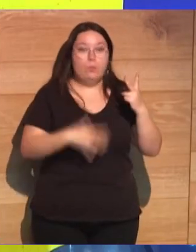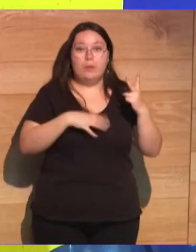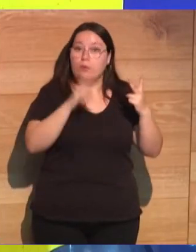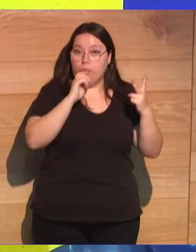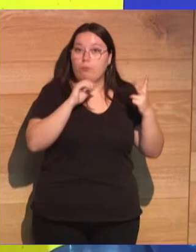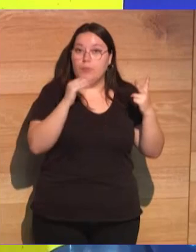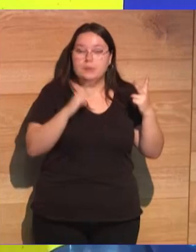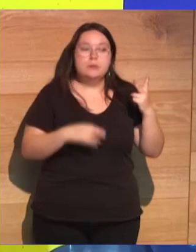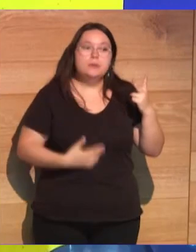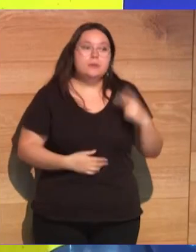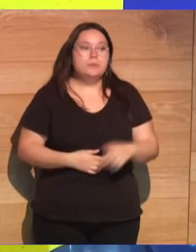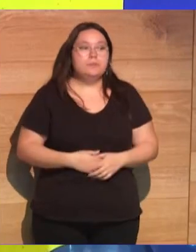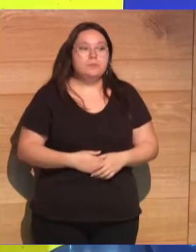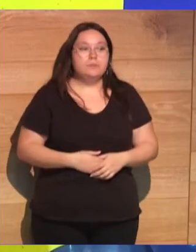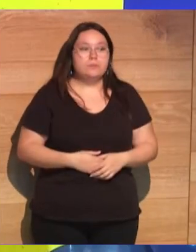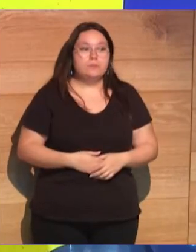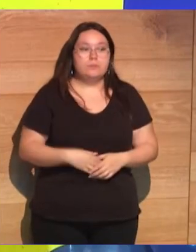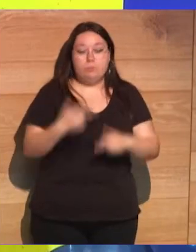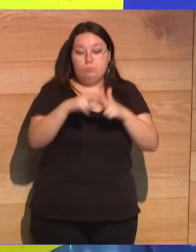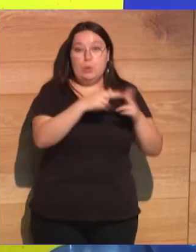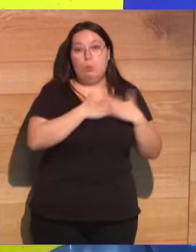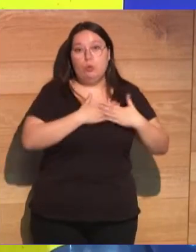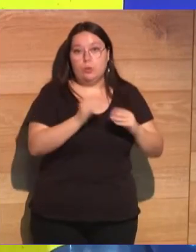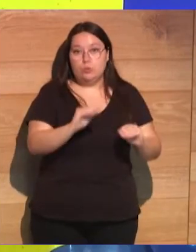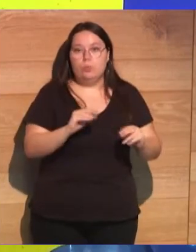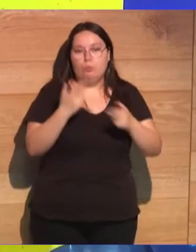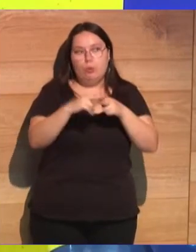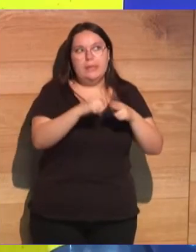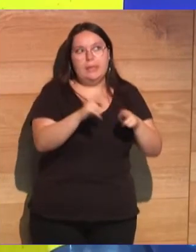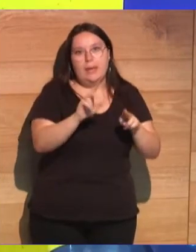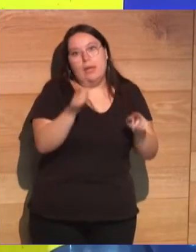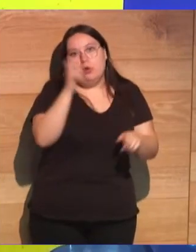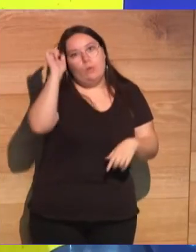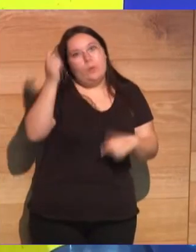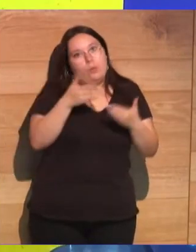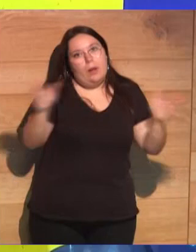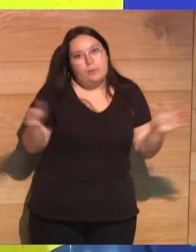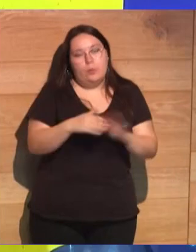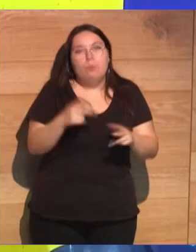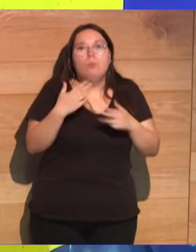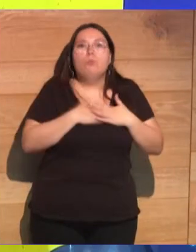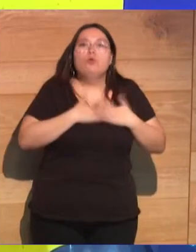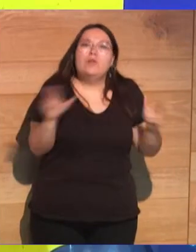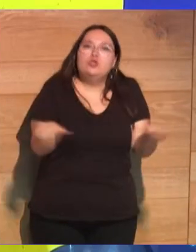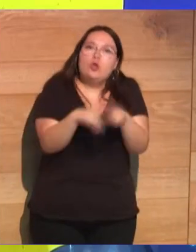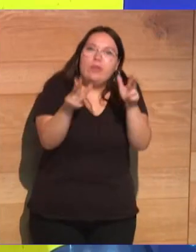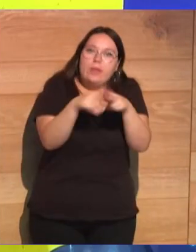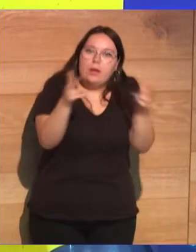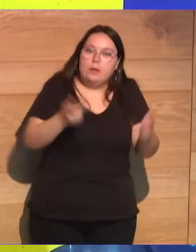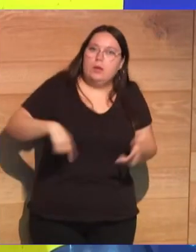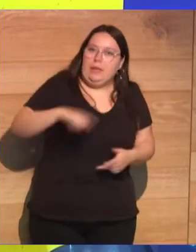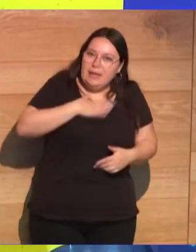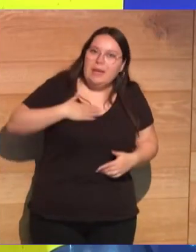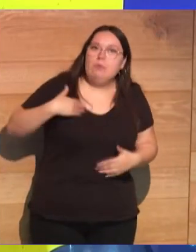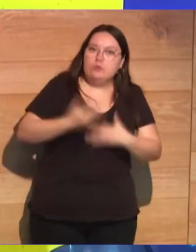complicado, voluntad política. Política en el sentido más amplio del término, voluntad social, ¿no? Voluntad de que queremos